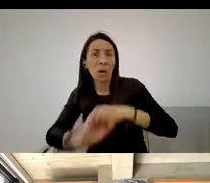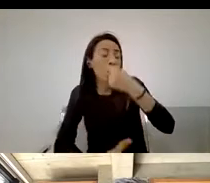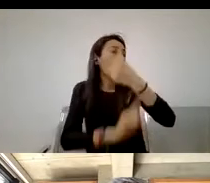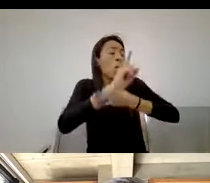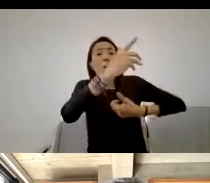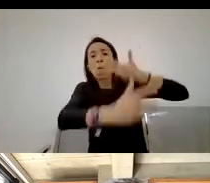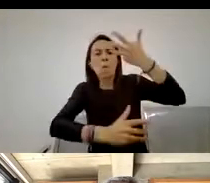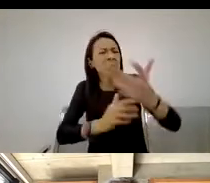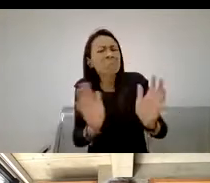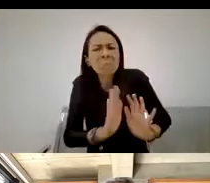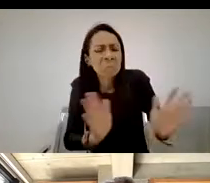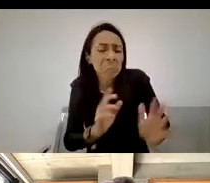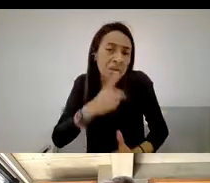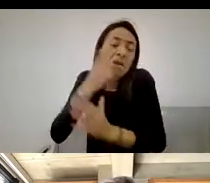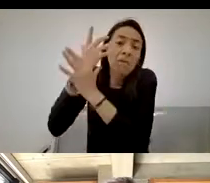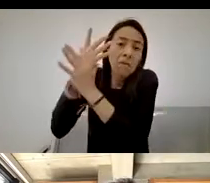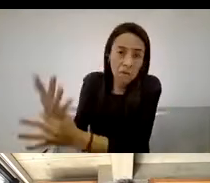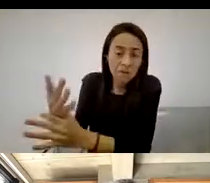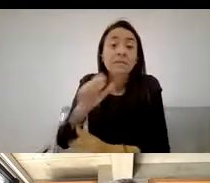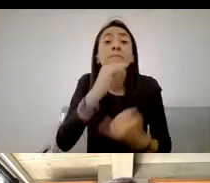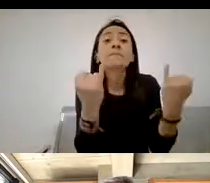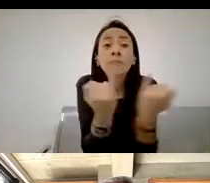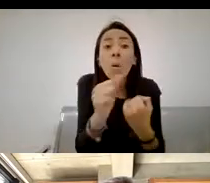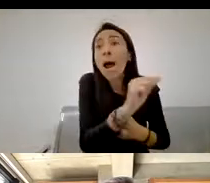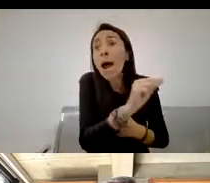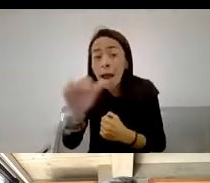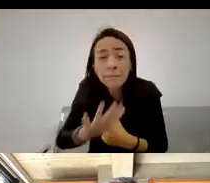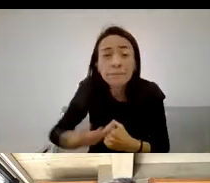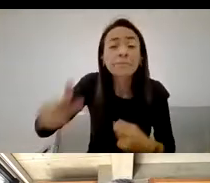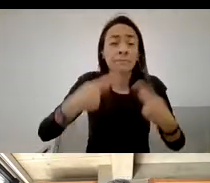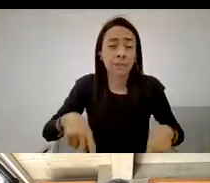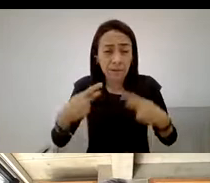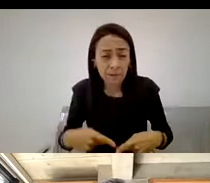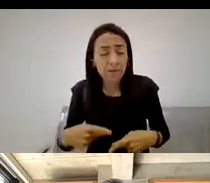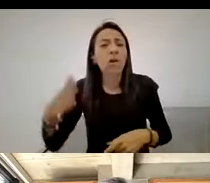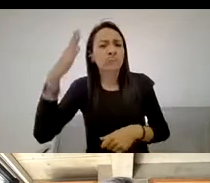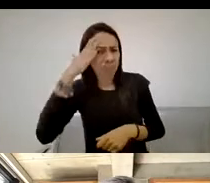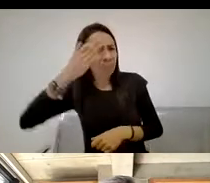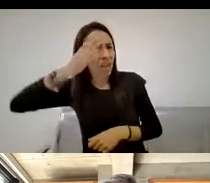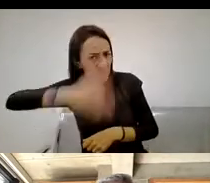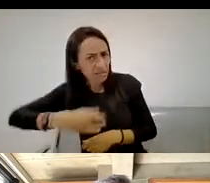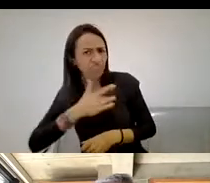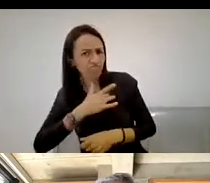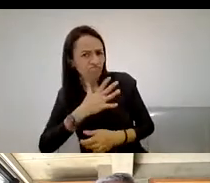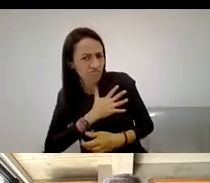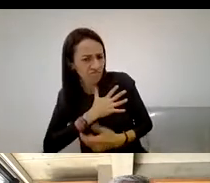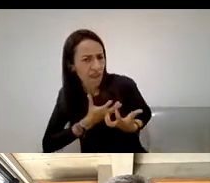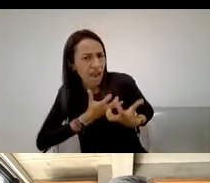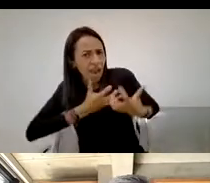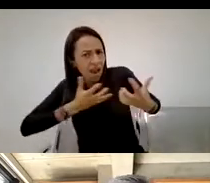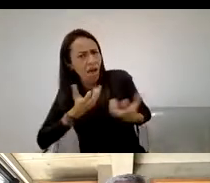muy poco a muy pocos donantes que hacen grandes donativos a las organizaciones, personas